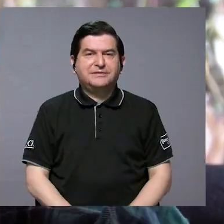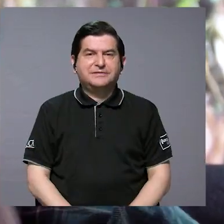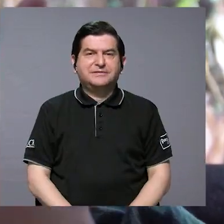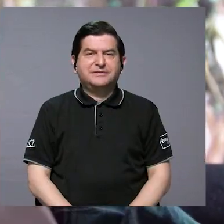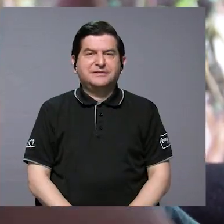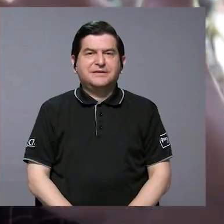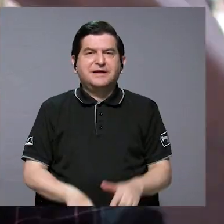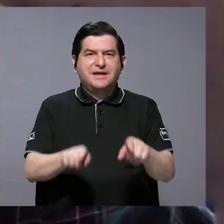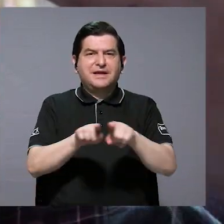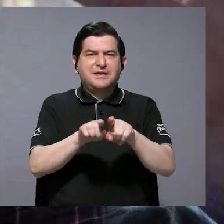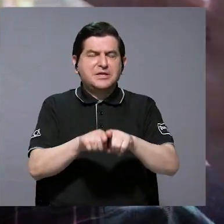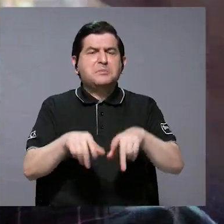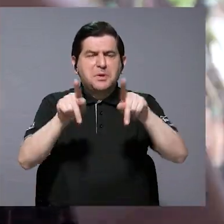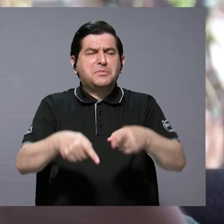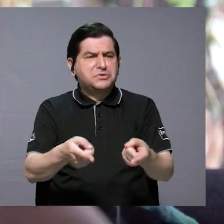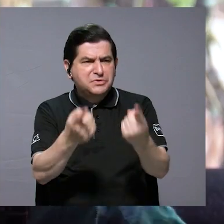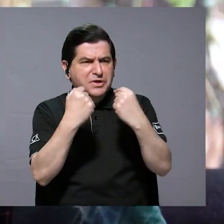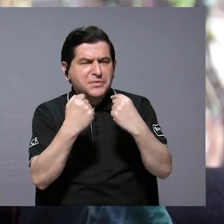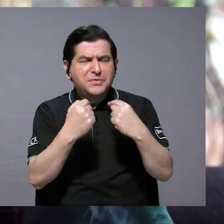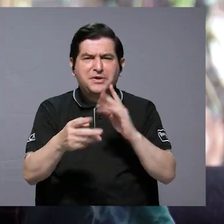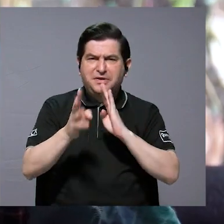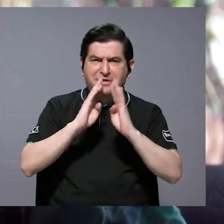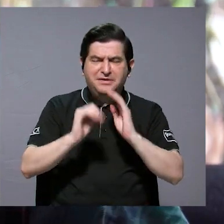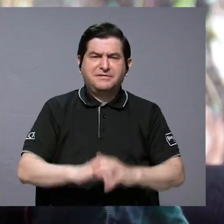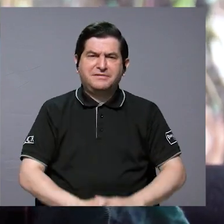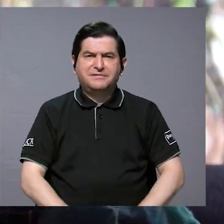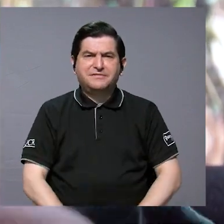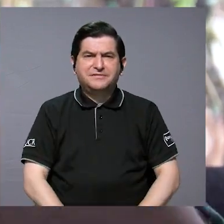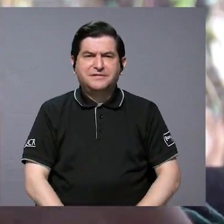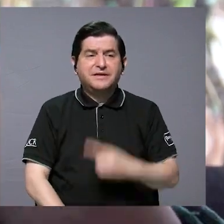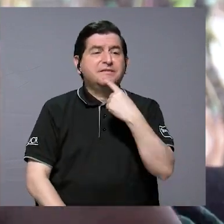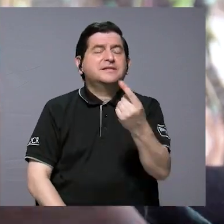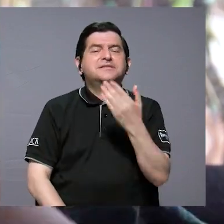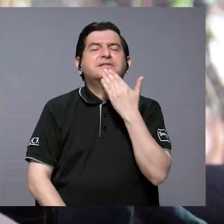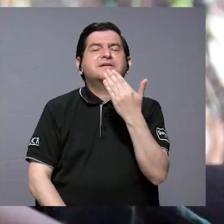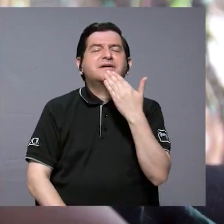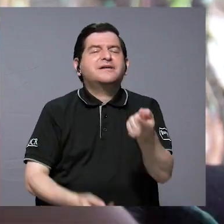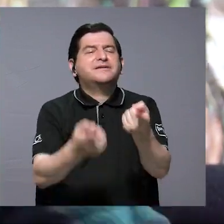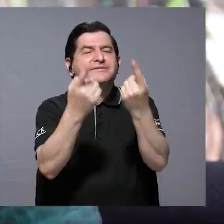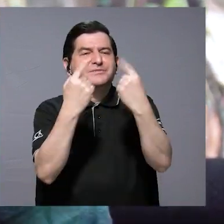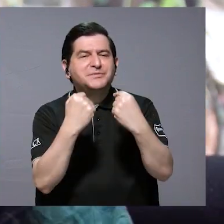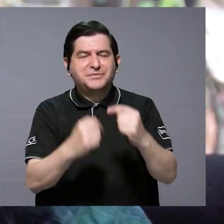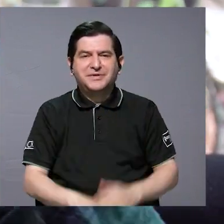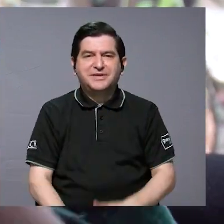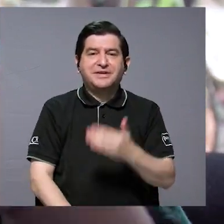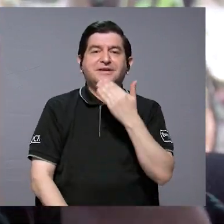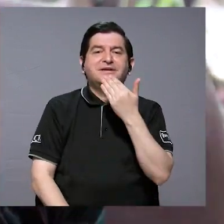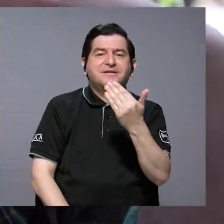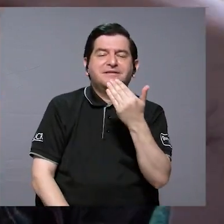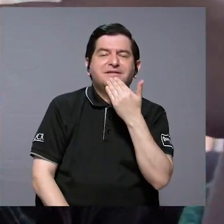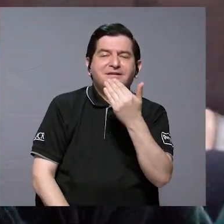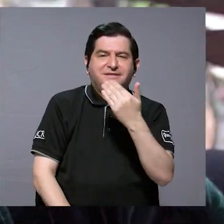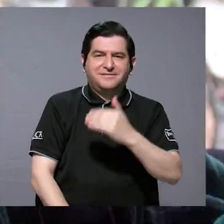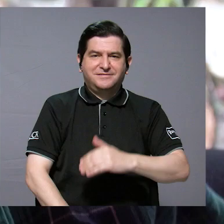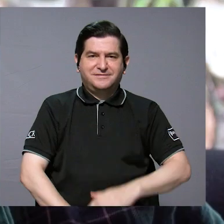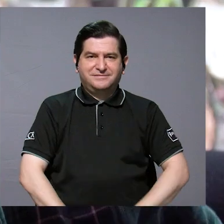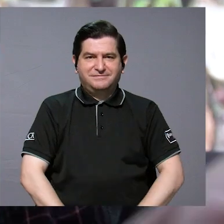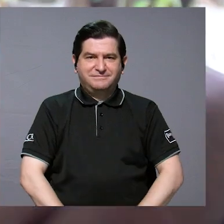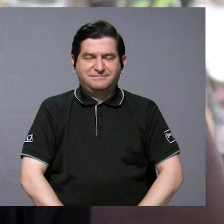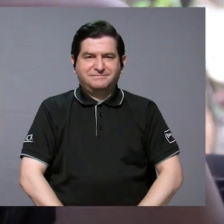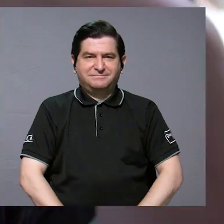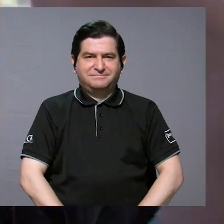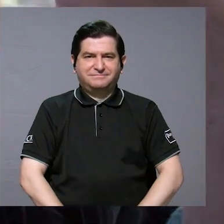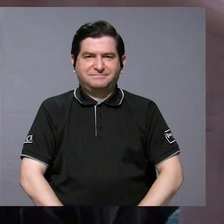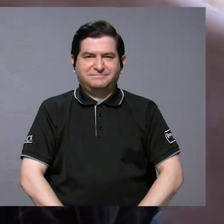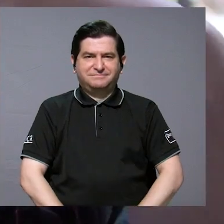y se me acerca gente a decirme gracias por estar aquí, gracias por esto,